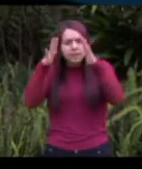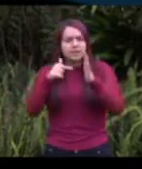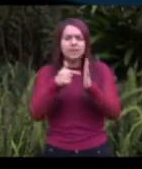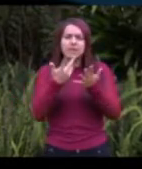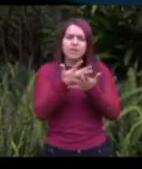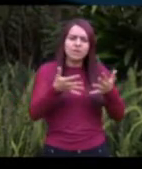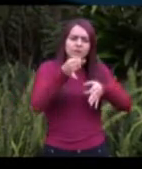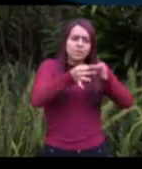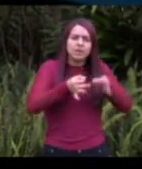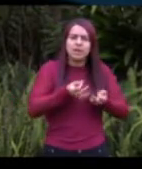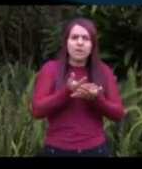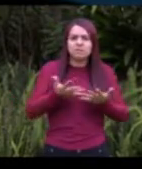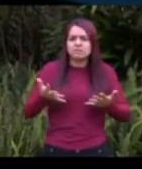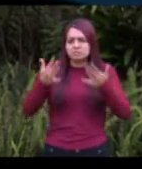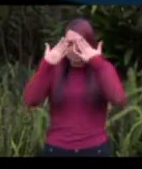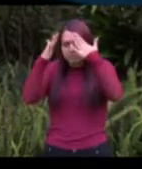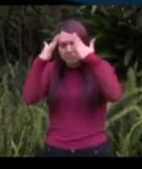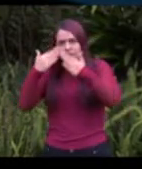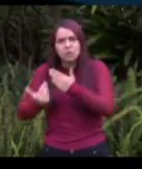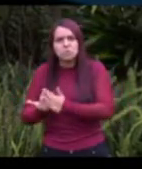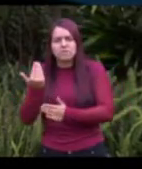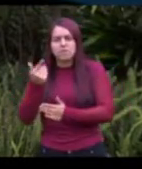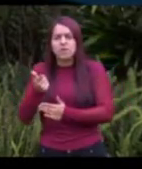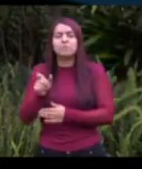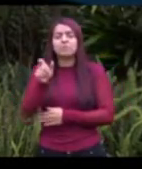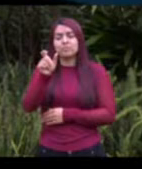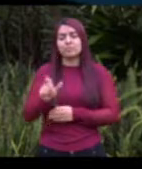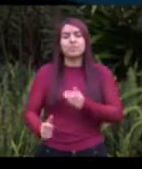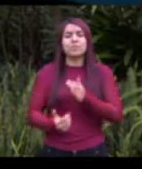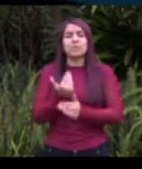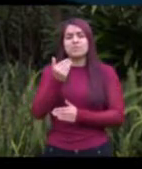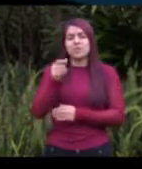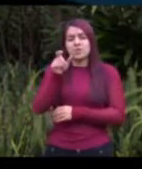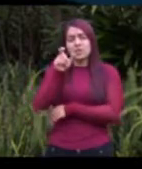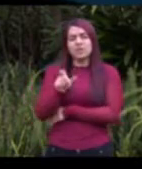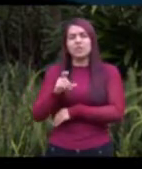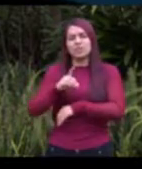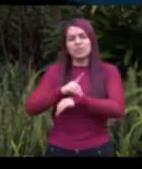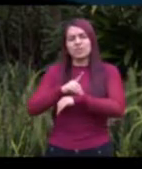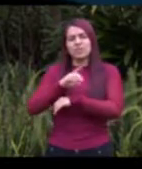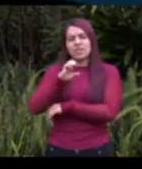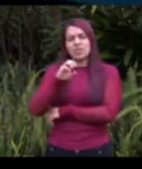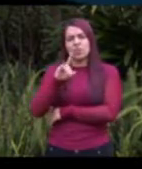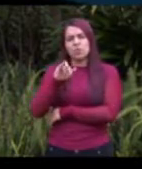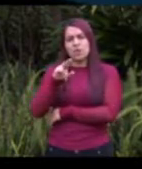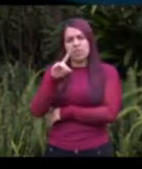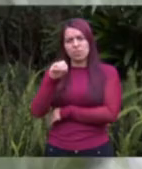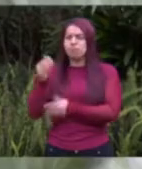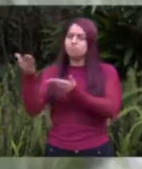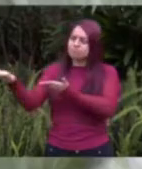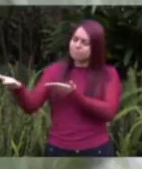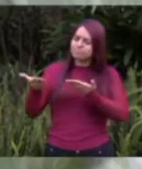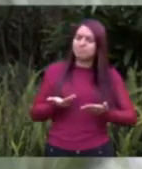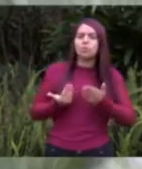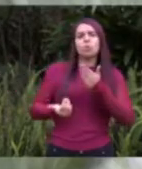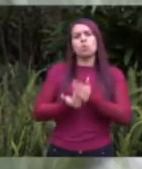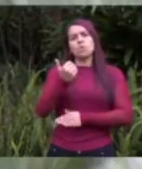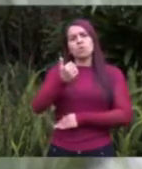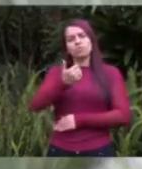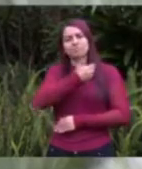jurídico para ello. El doctor Eduardo Cifuentes, a quien le damos esta gran bienvenida como nuevo presidente de la